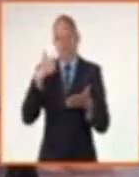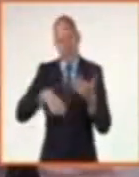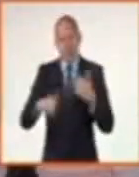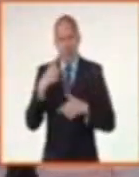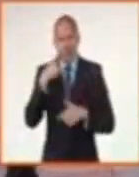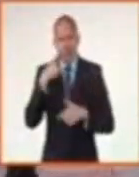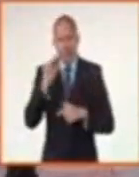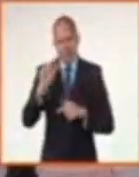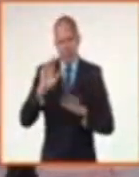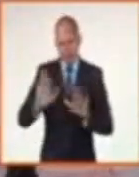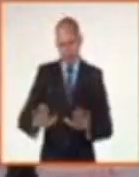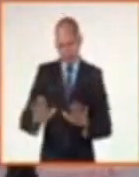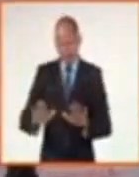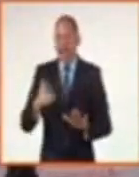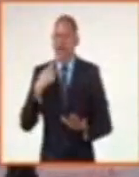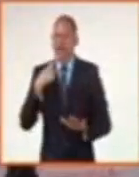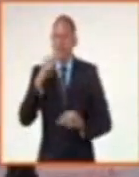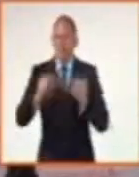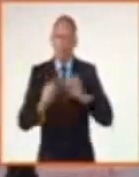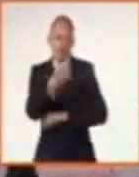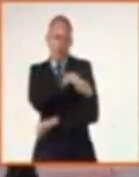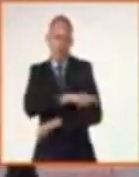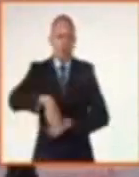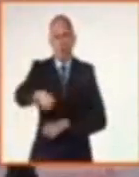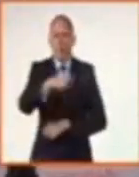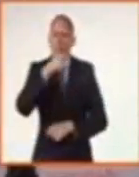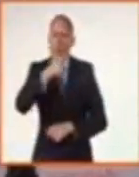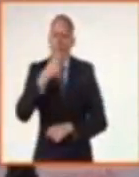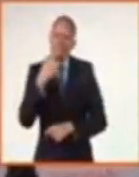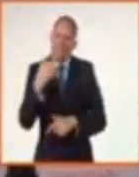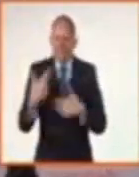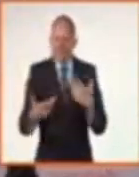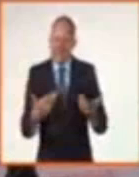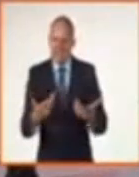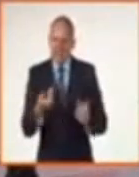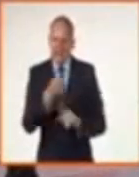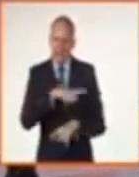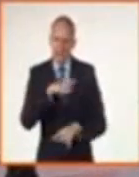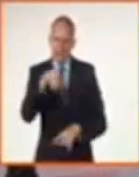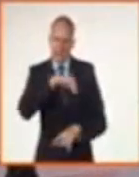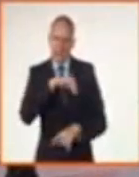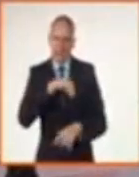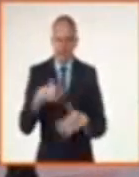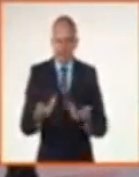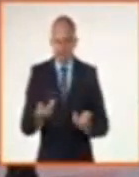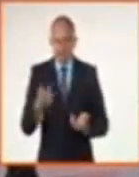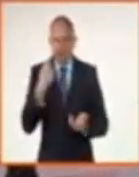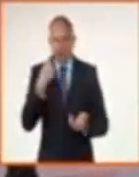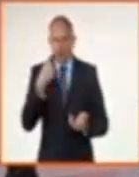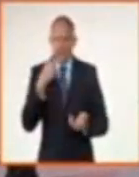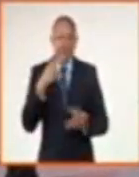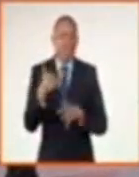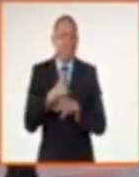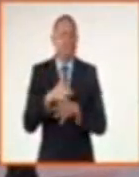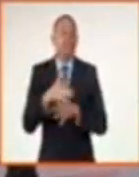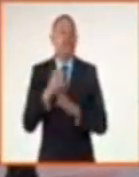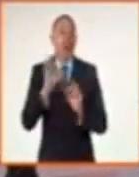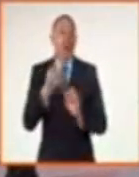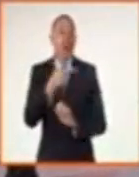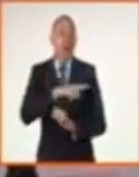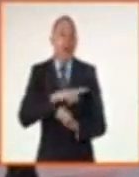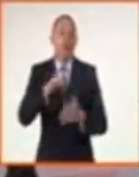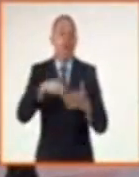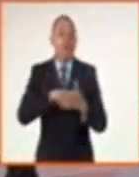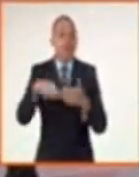hacer un breve alto, escuchar algunas opiniones de nuestro pueblo de lo que significó la jornada de ayer, para hablar también de ese contexto, de lo que significa la votación de Cuba